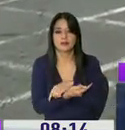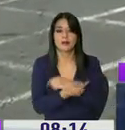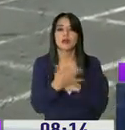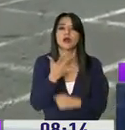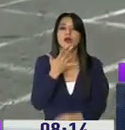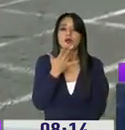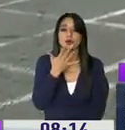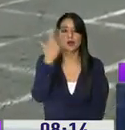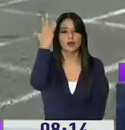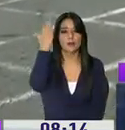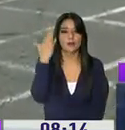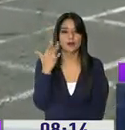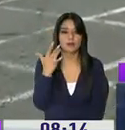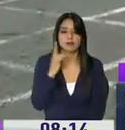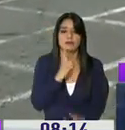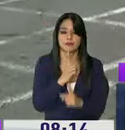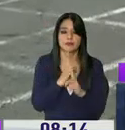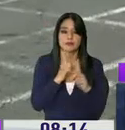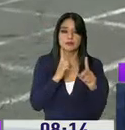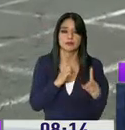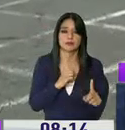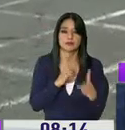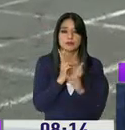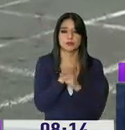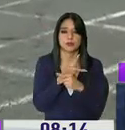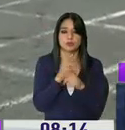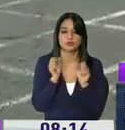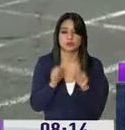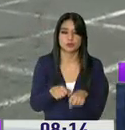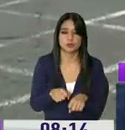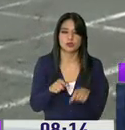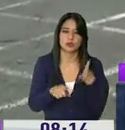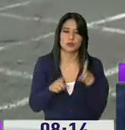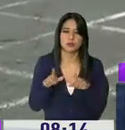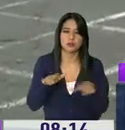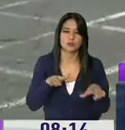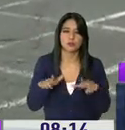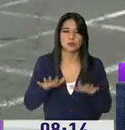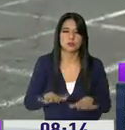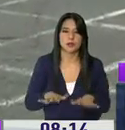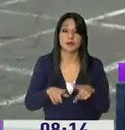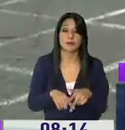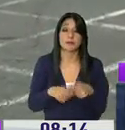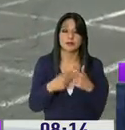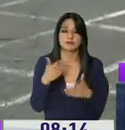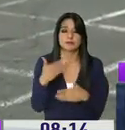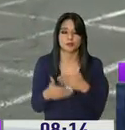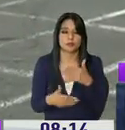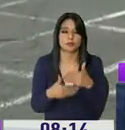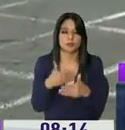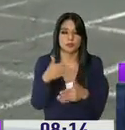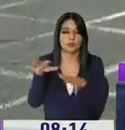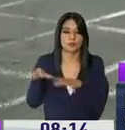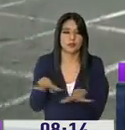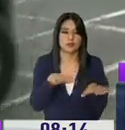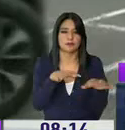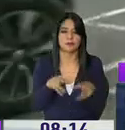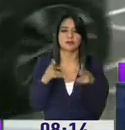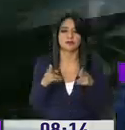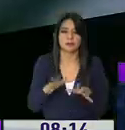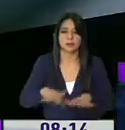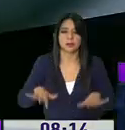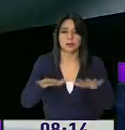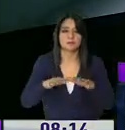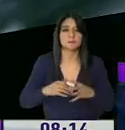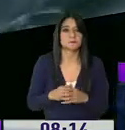real aislamiento productivo del que hablan las autoridades cuando ciertos sectores se vayan incorporando a las actividades diarias. Esa es la